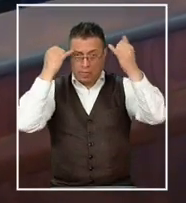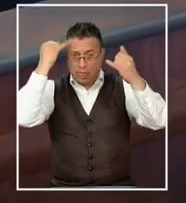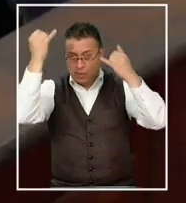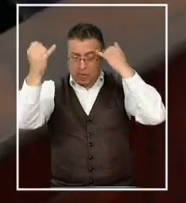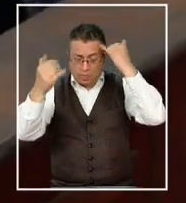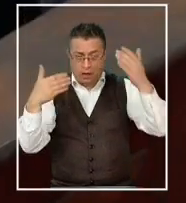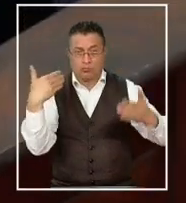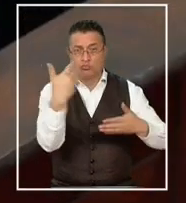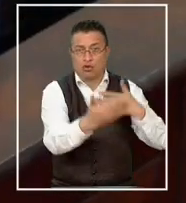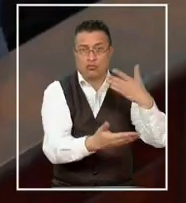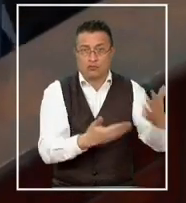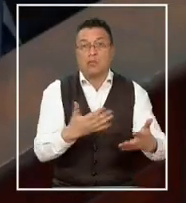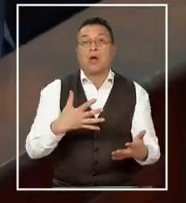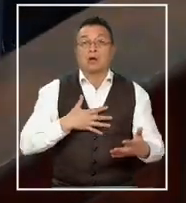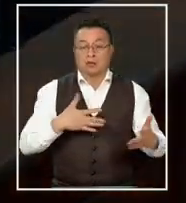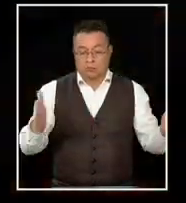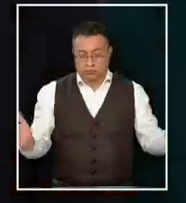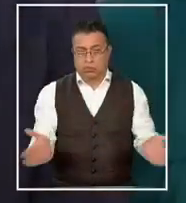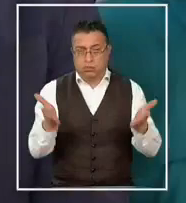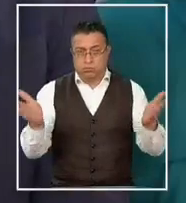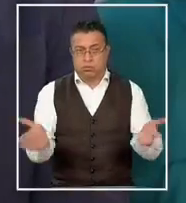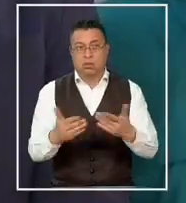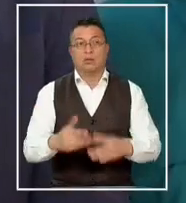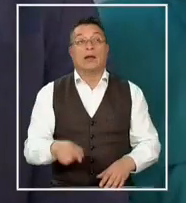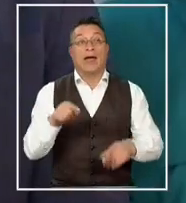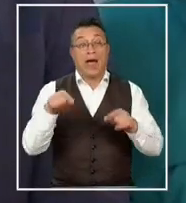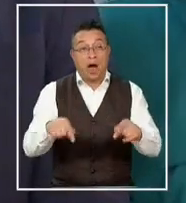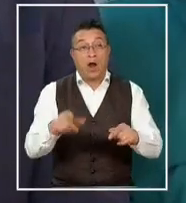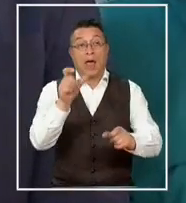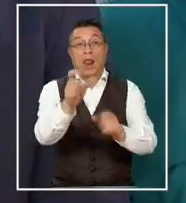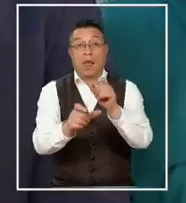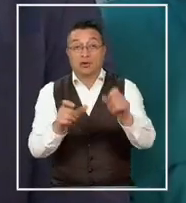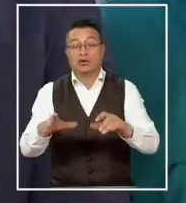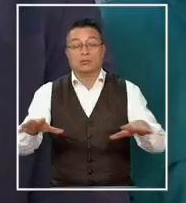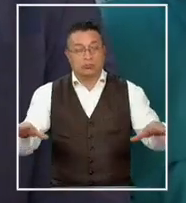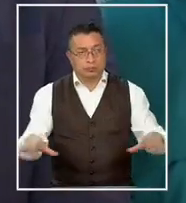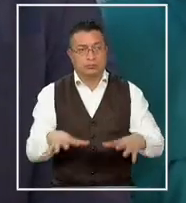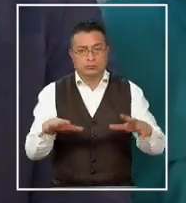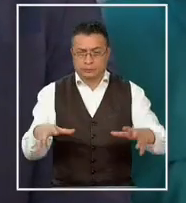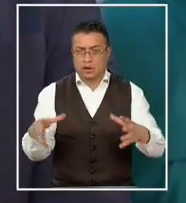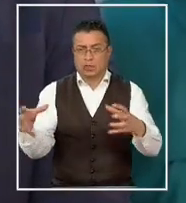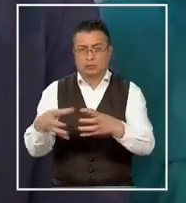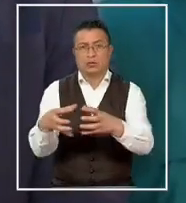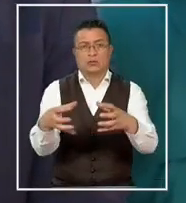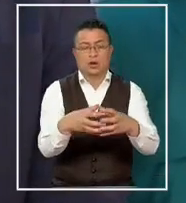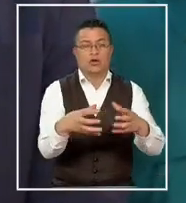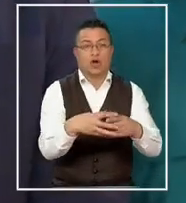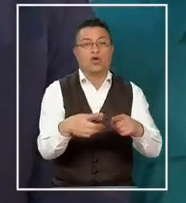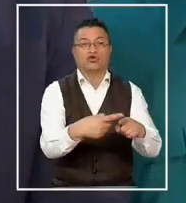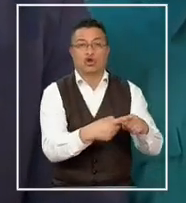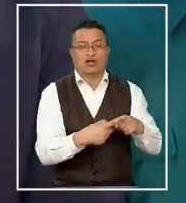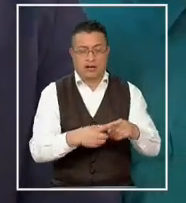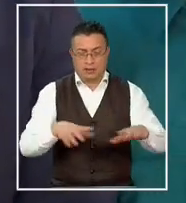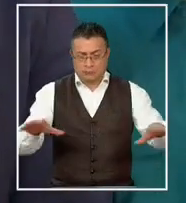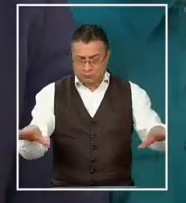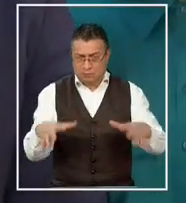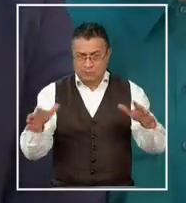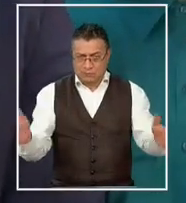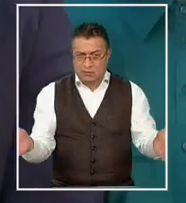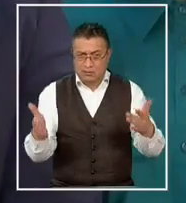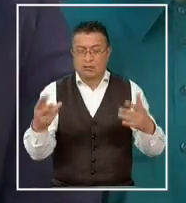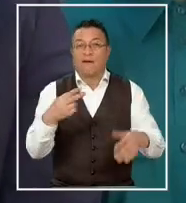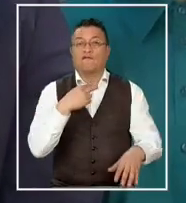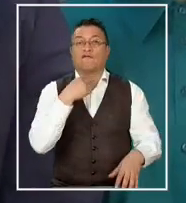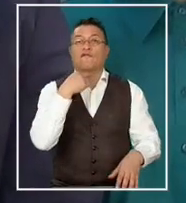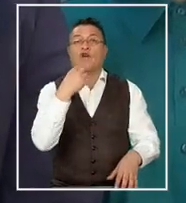como minoría, también buscan impulsar. En este momento la ciudadanía se active, las organizaciones sociales se activen para que su